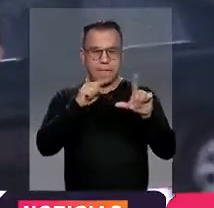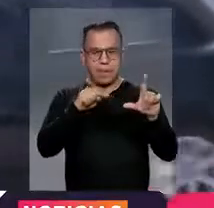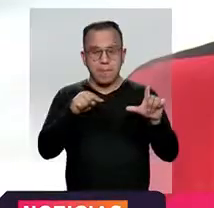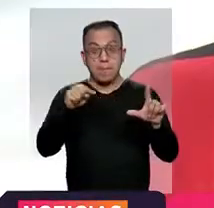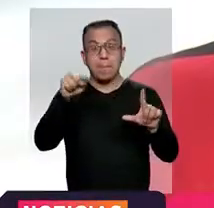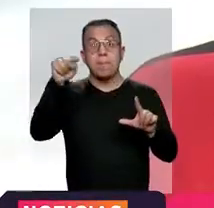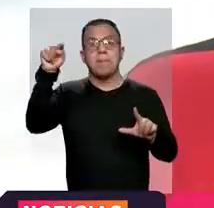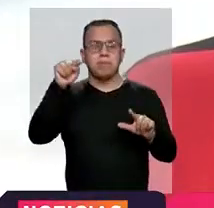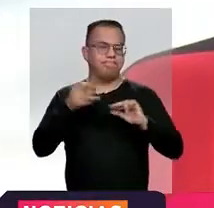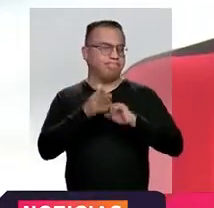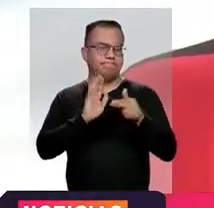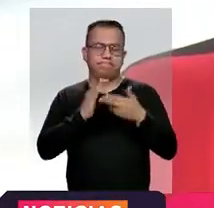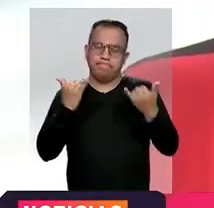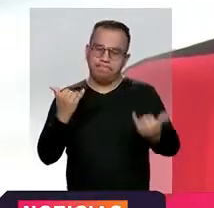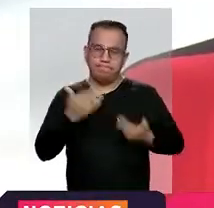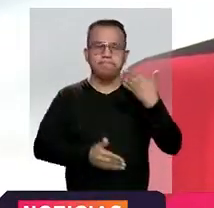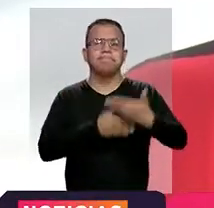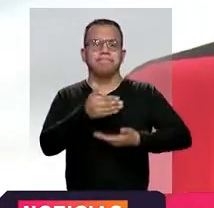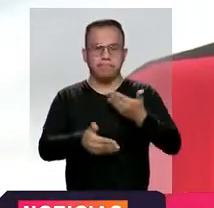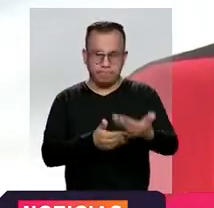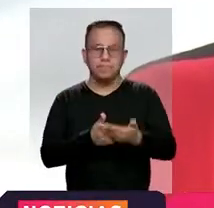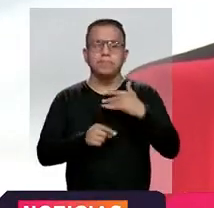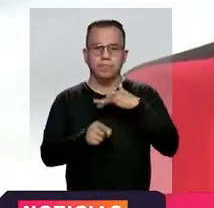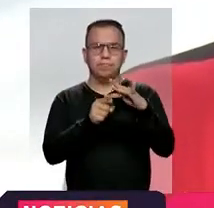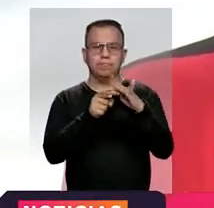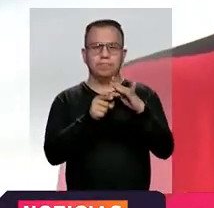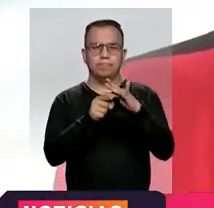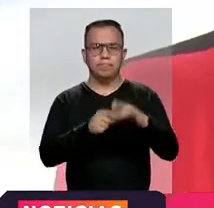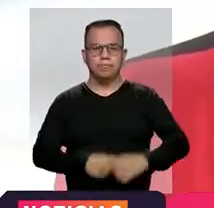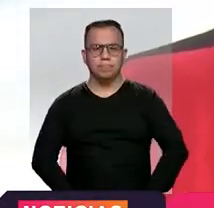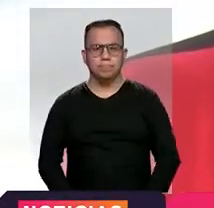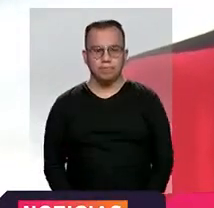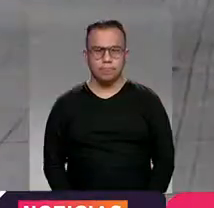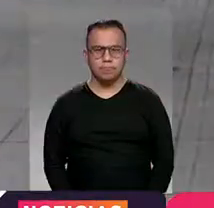casos, no se descarta volver a su implementación.